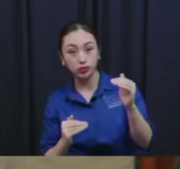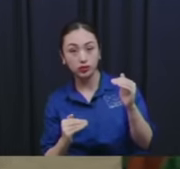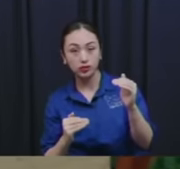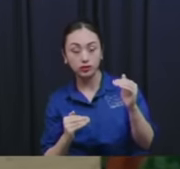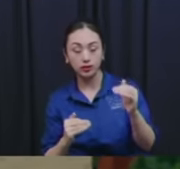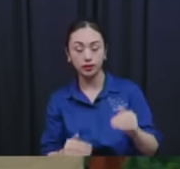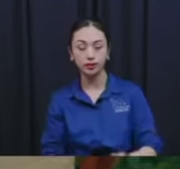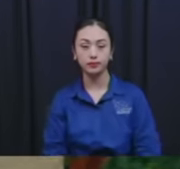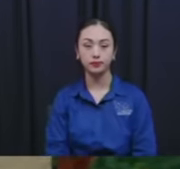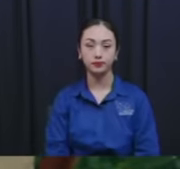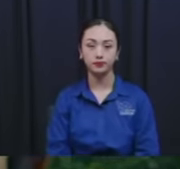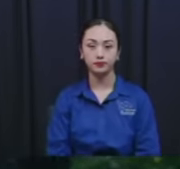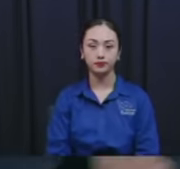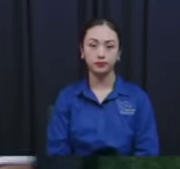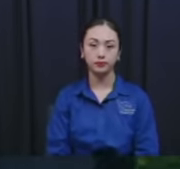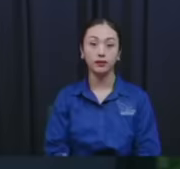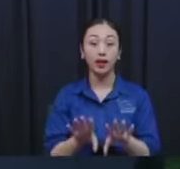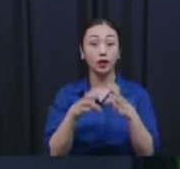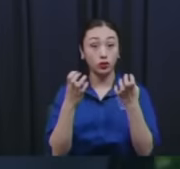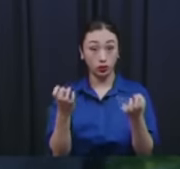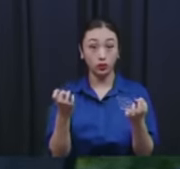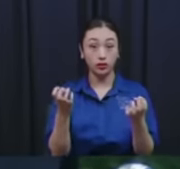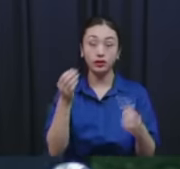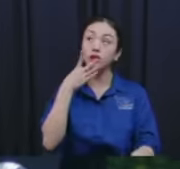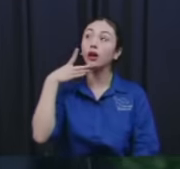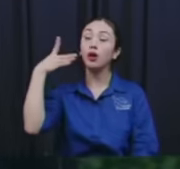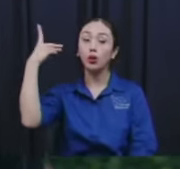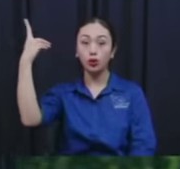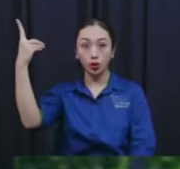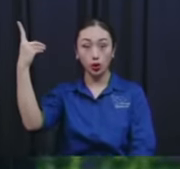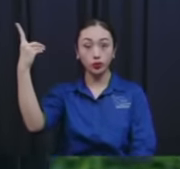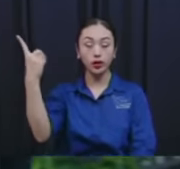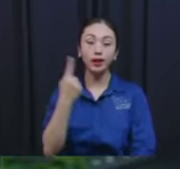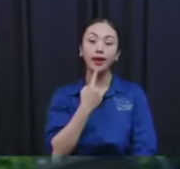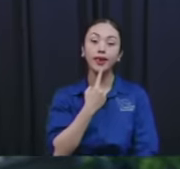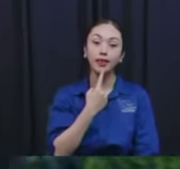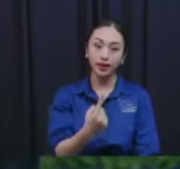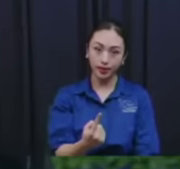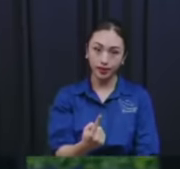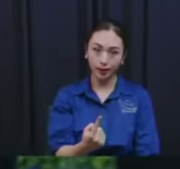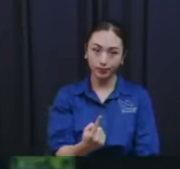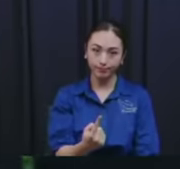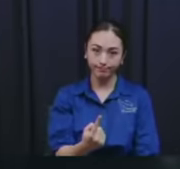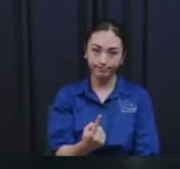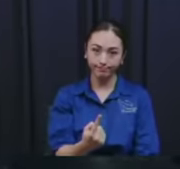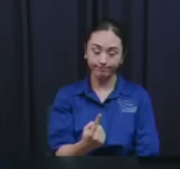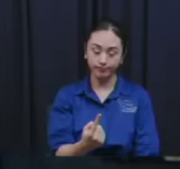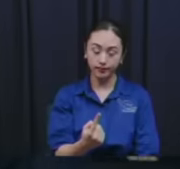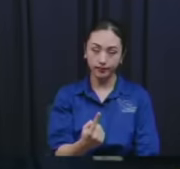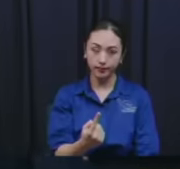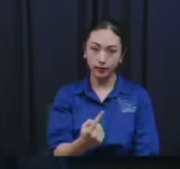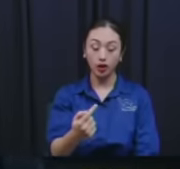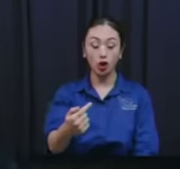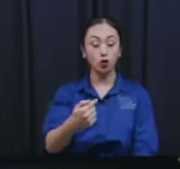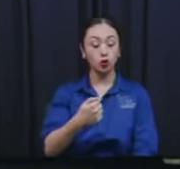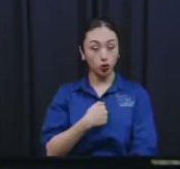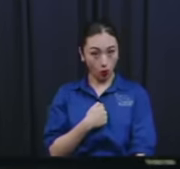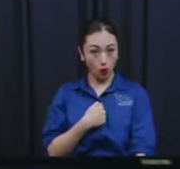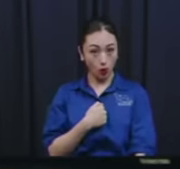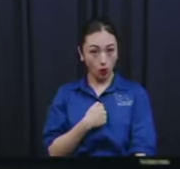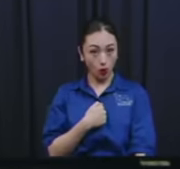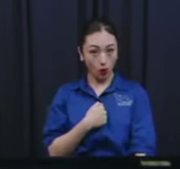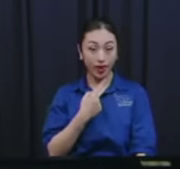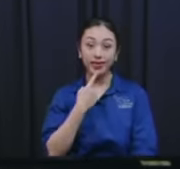humanidad entonces viene Dios y dice lo que yo digo